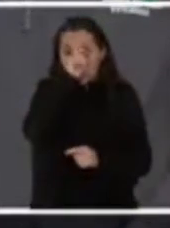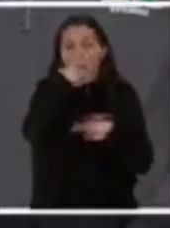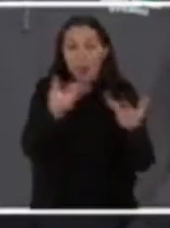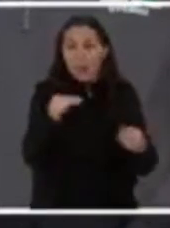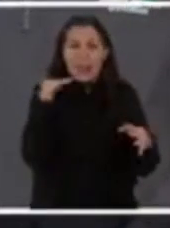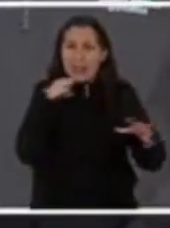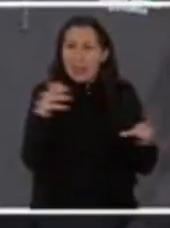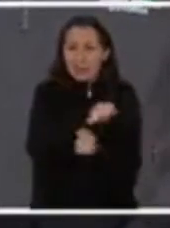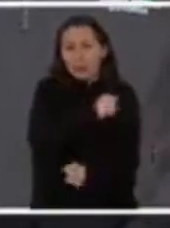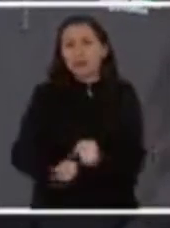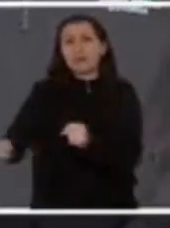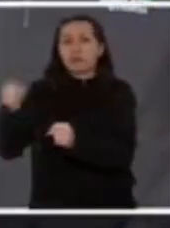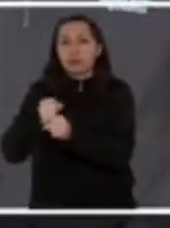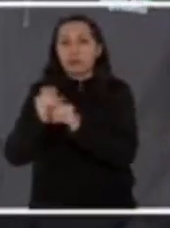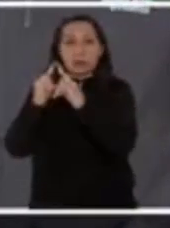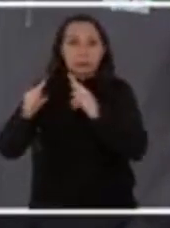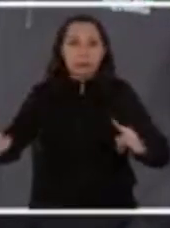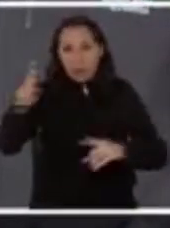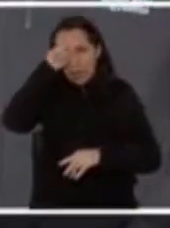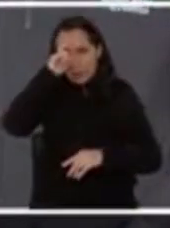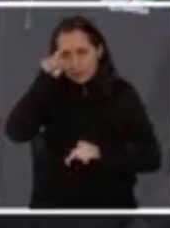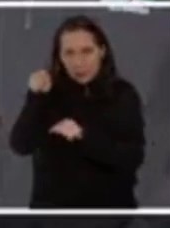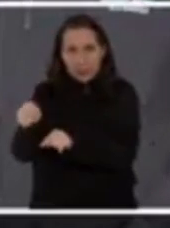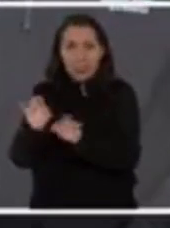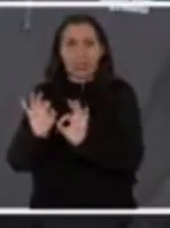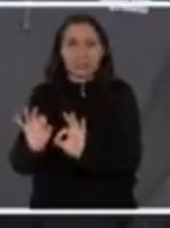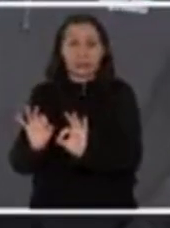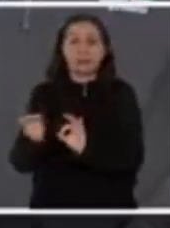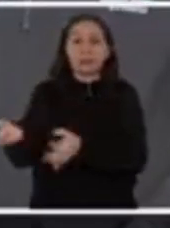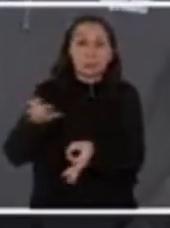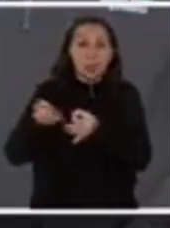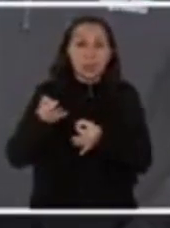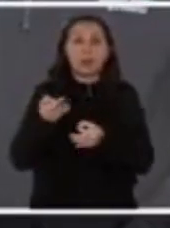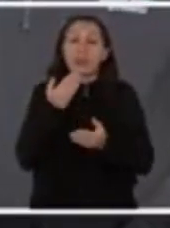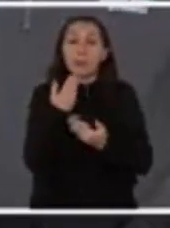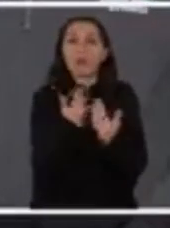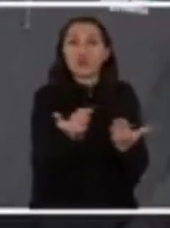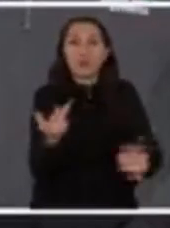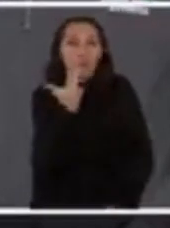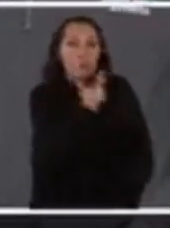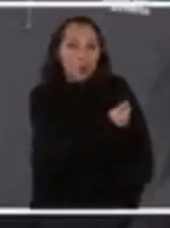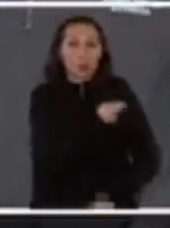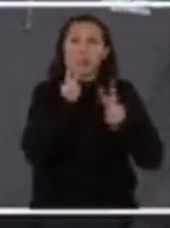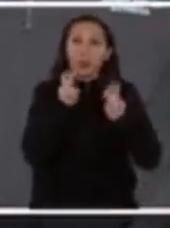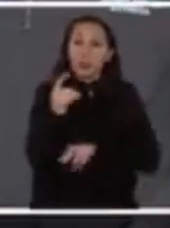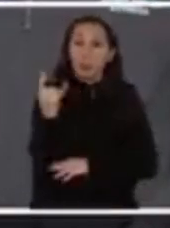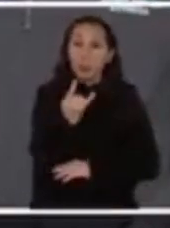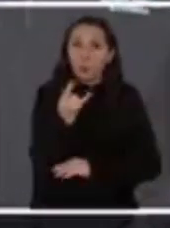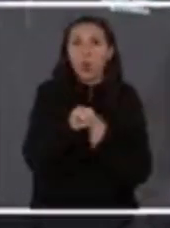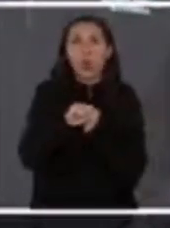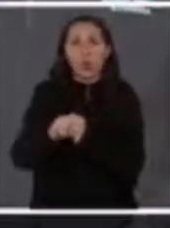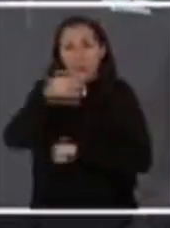campaña rápidamente allá. Y me contaba que estamos desplegando las vacunas, por ejemplo, las vacunas a propósito de las emergencias